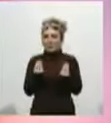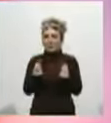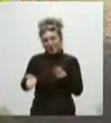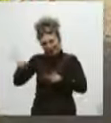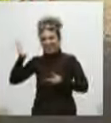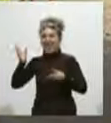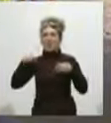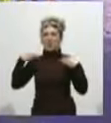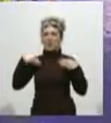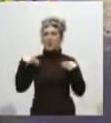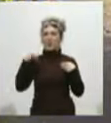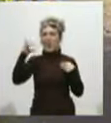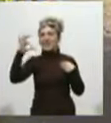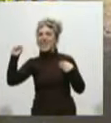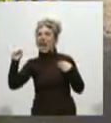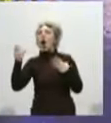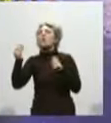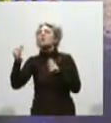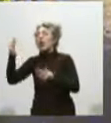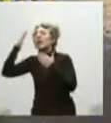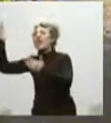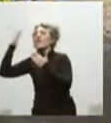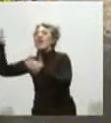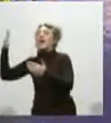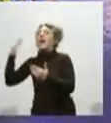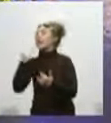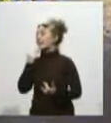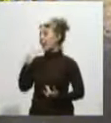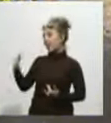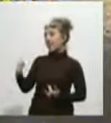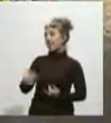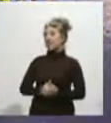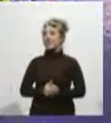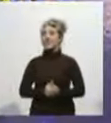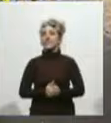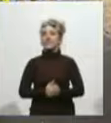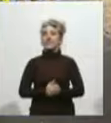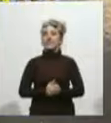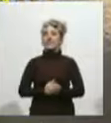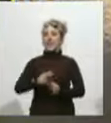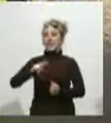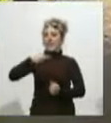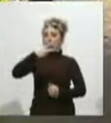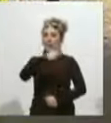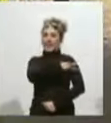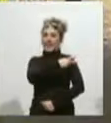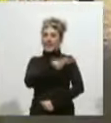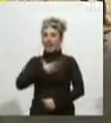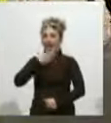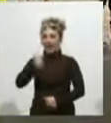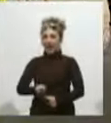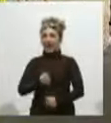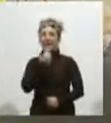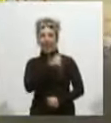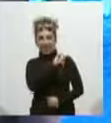Isa. Mucho además, enhorabuena. Muchas gracias también. Segunda teniente de alcalde.